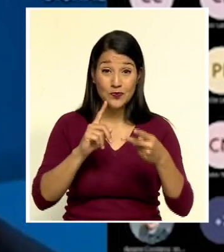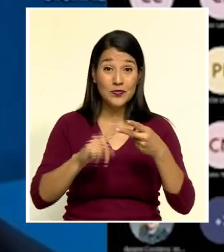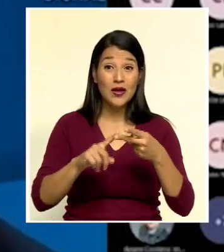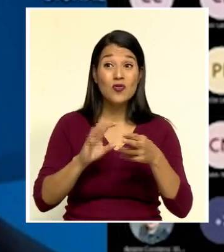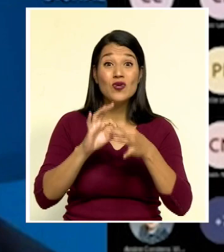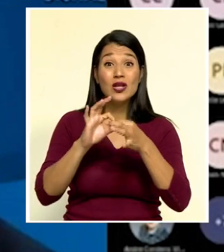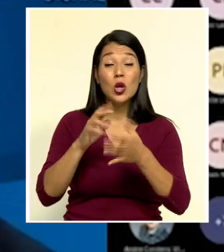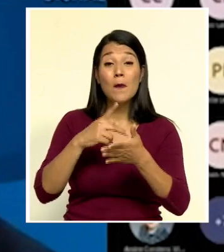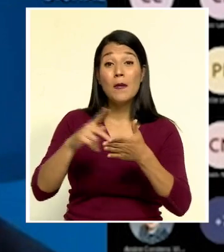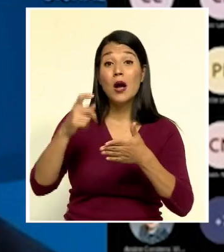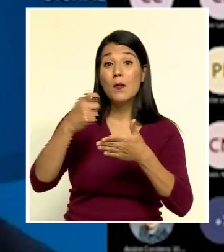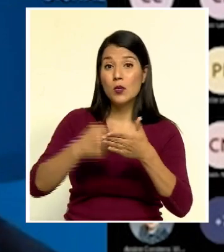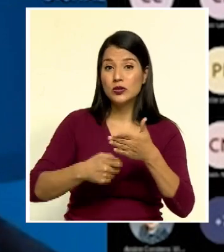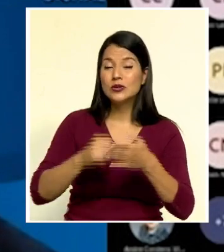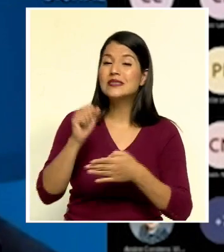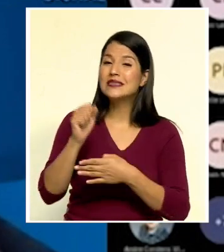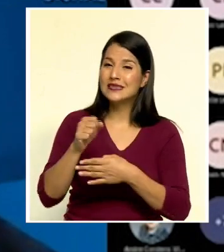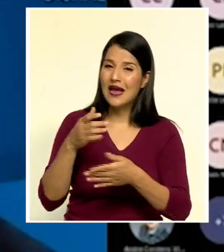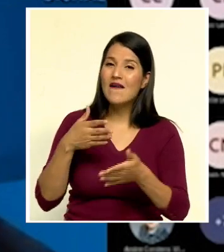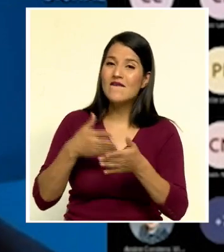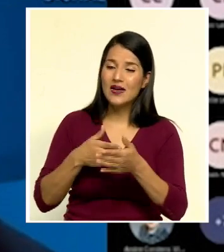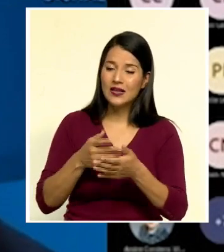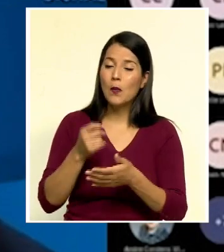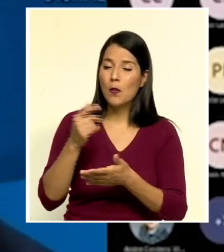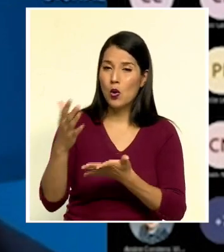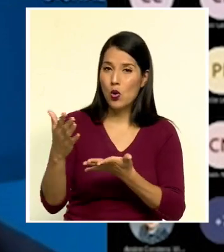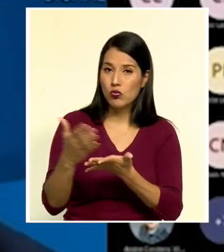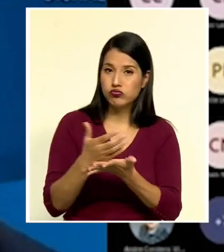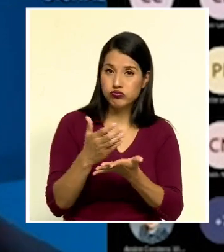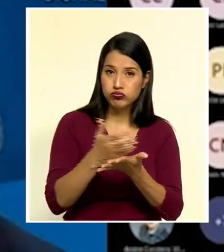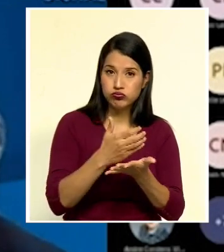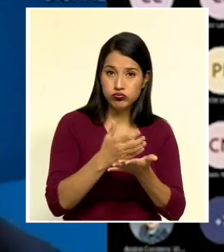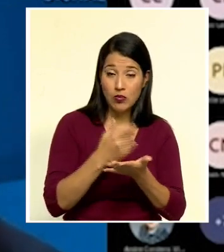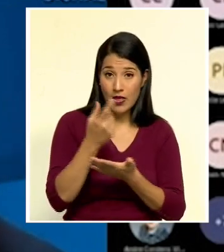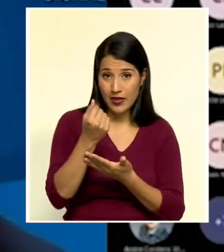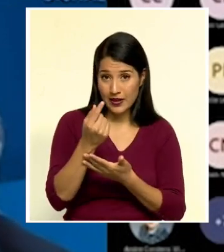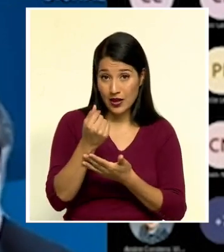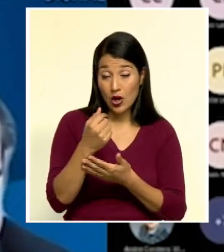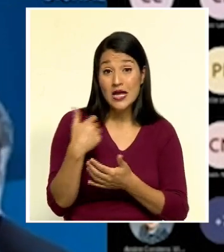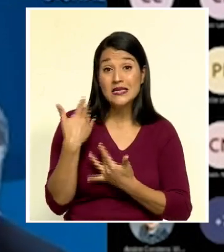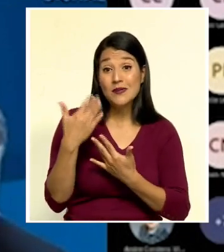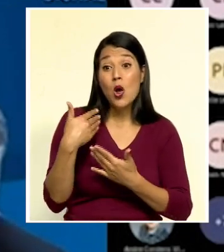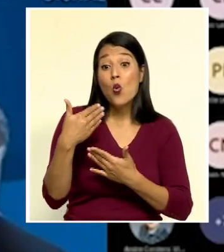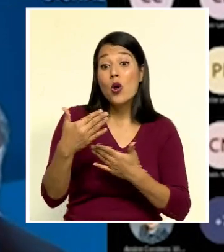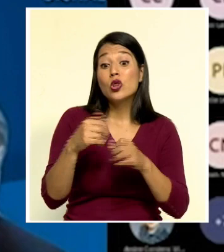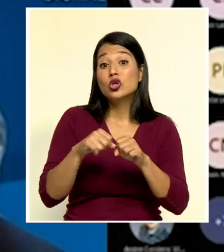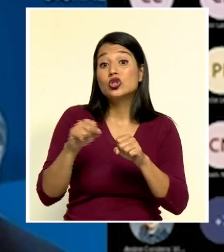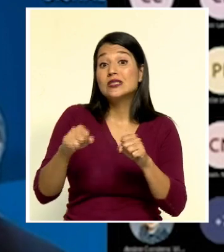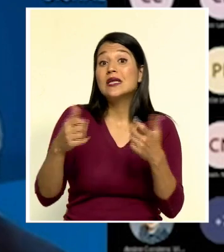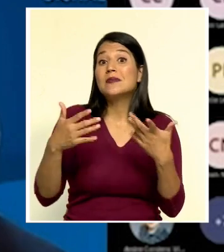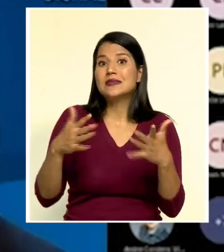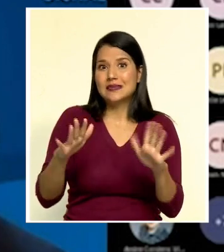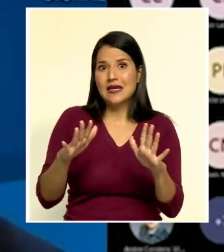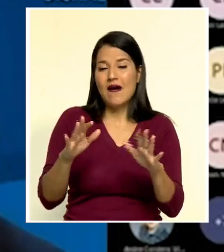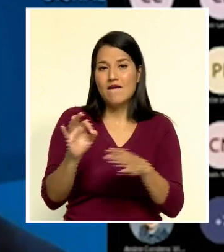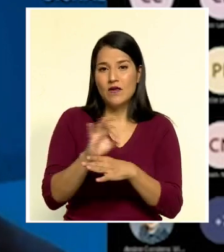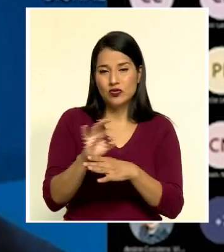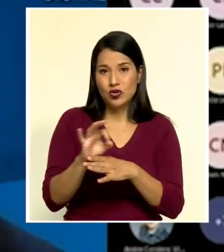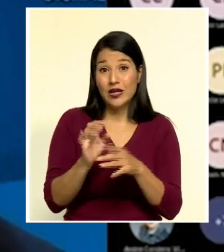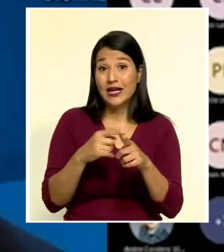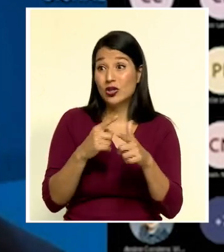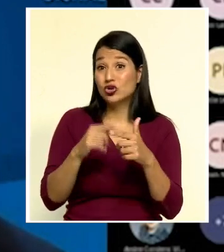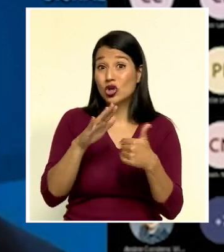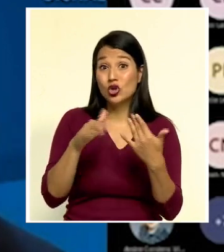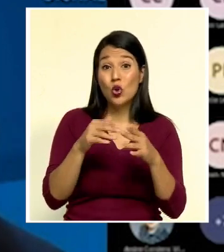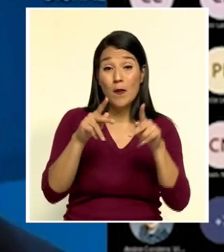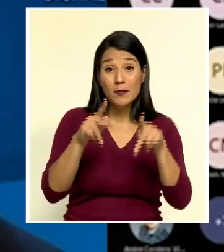impuestos, pues sí ha afectado un poquito la recaudación. Lo que esperaríamos es que una vez que los sistemas estén debidamente levantados, toda la gente que